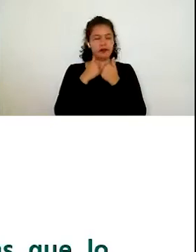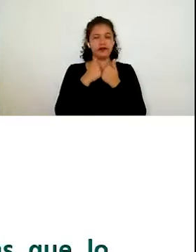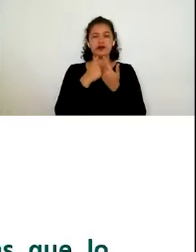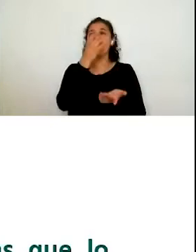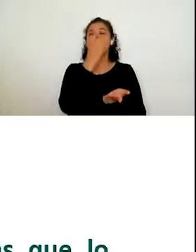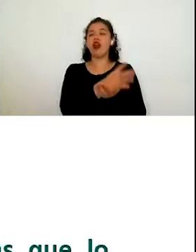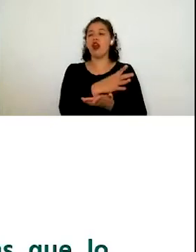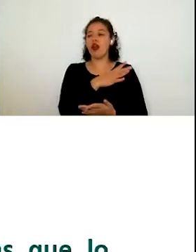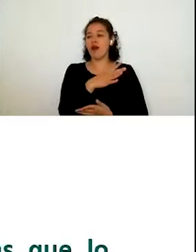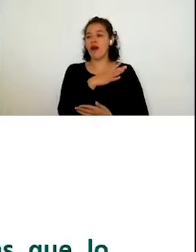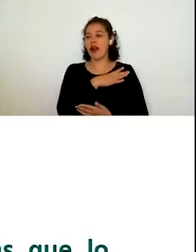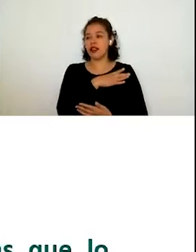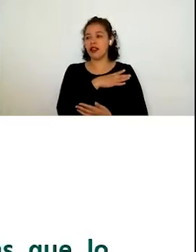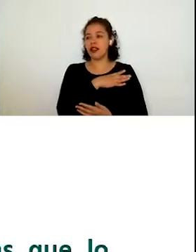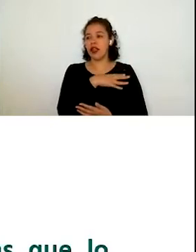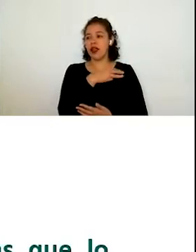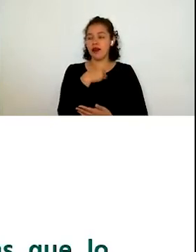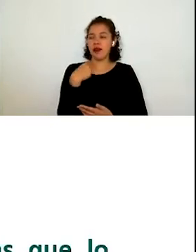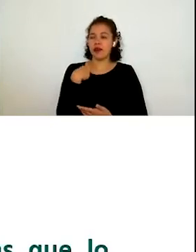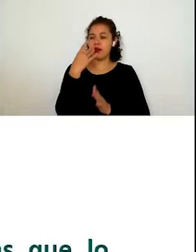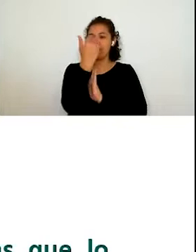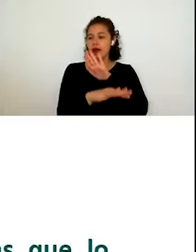mínimo de miembros.